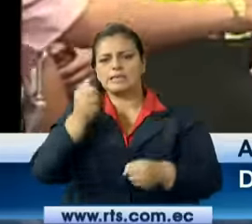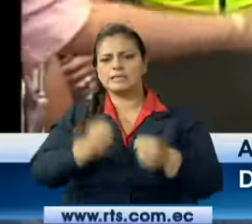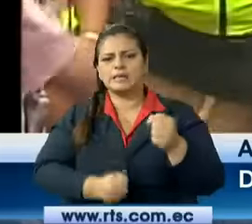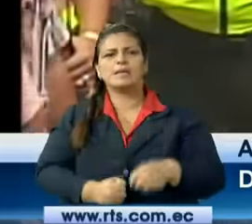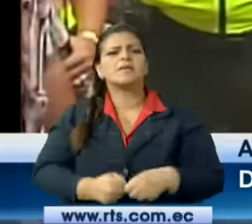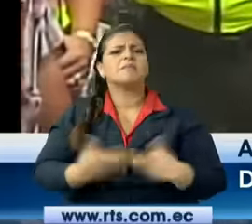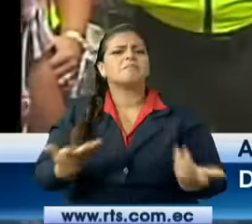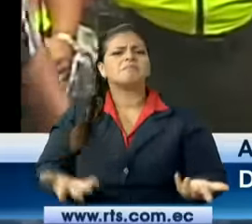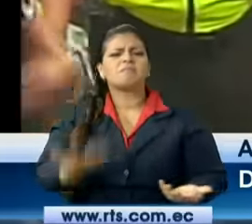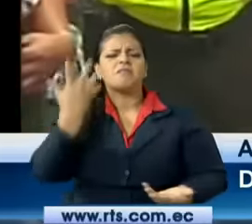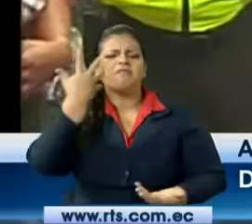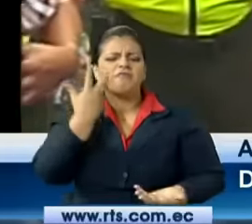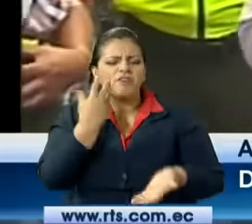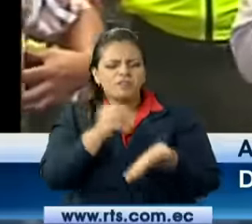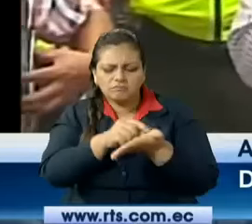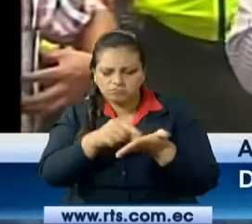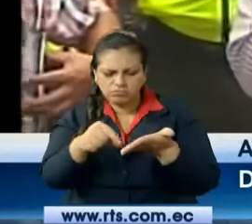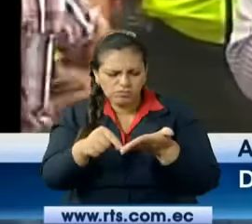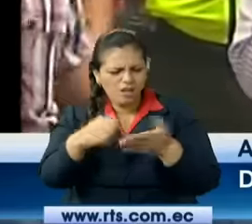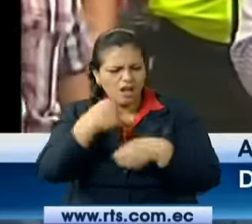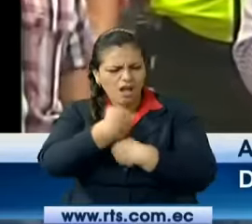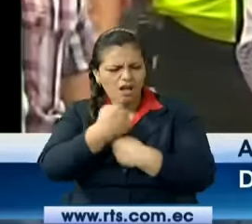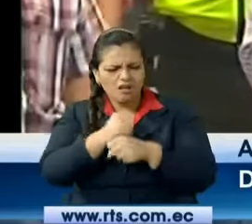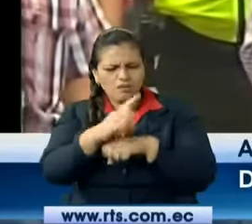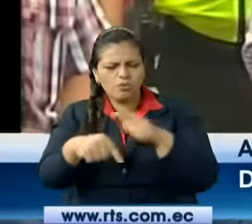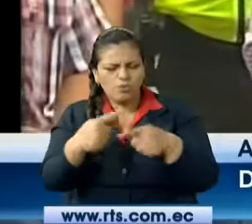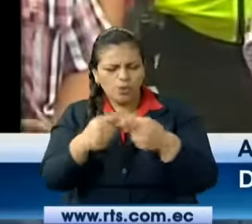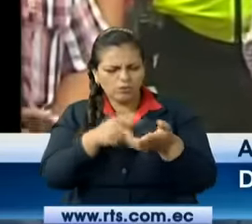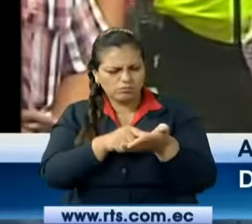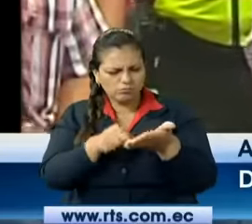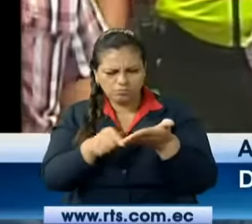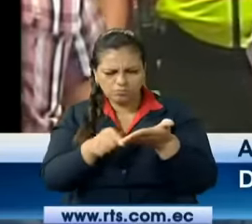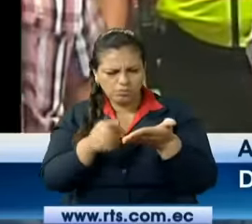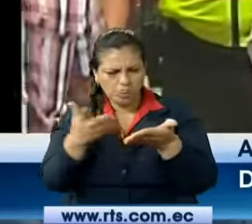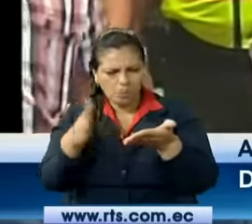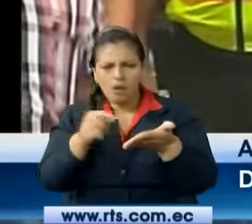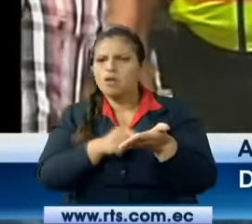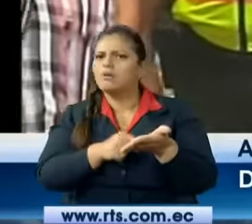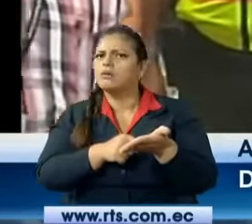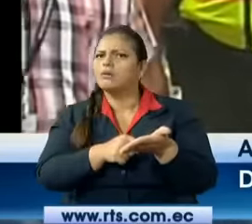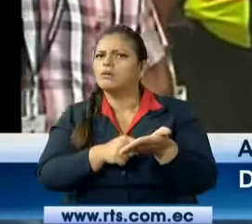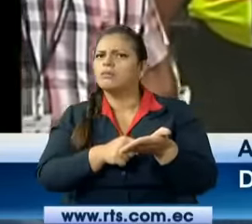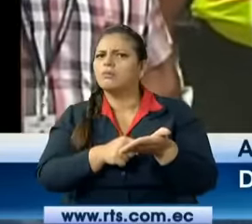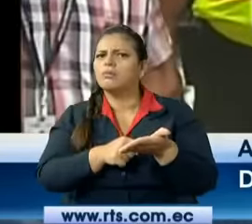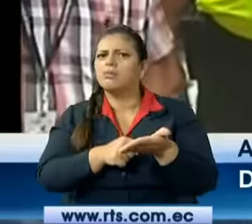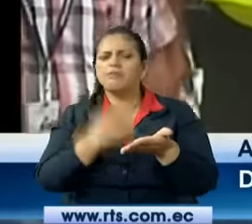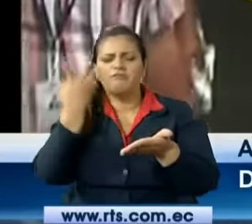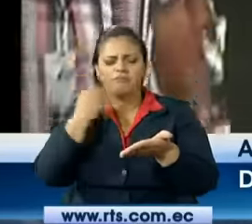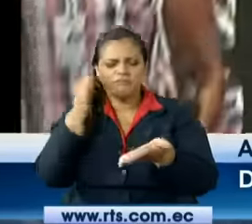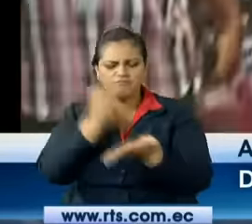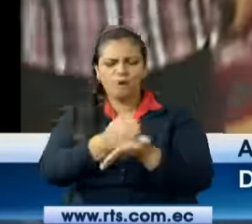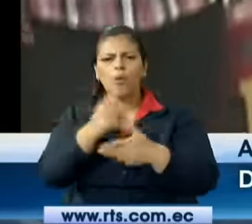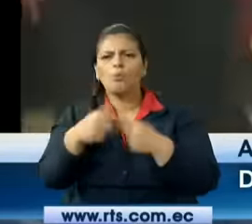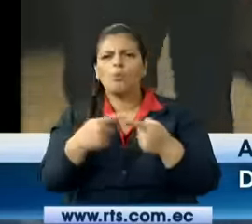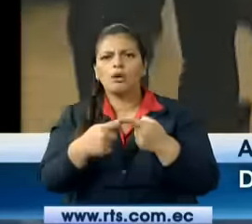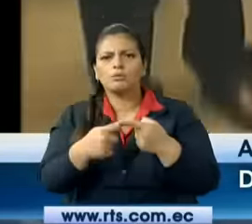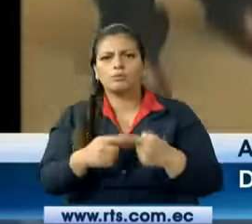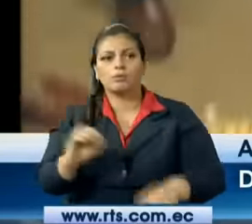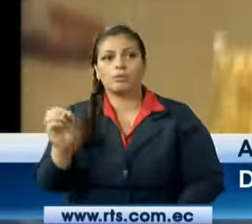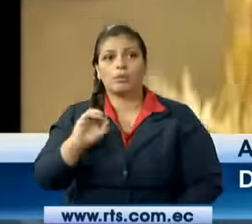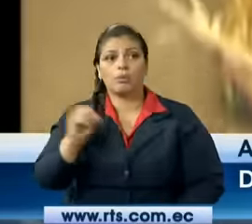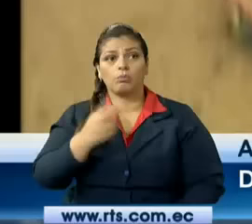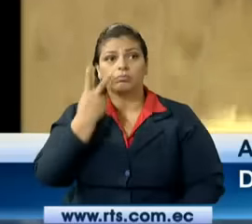cuando usted compre queso de estos, fíjese si tiene fecha de caducidad, si tiene fecha de elaboración. Este tipo de chifles también, no sé, a mí me dan un